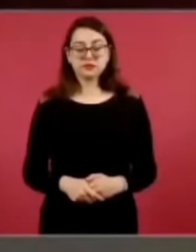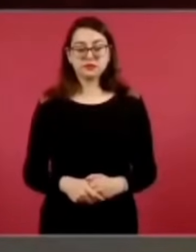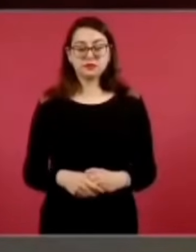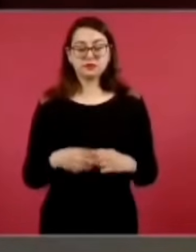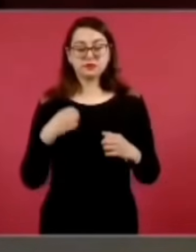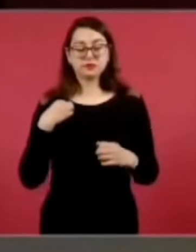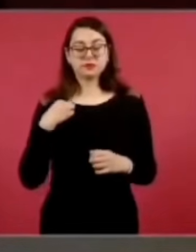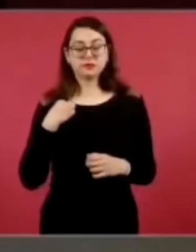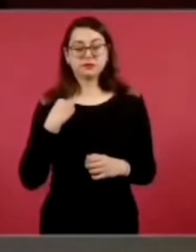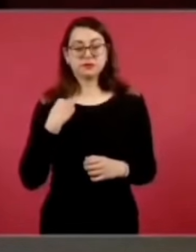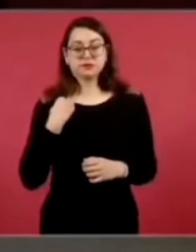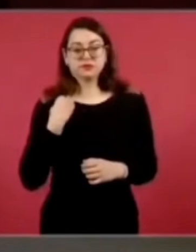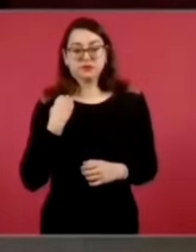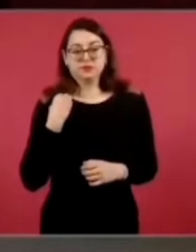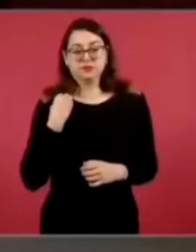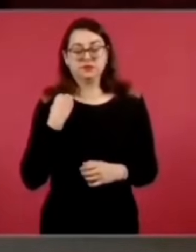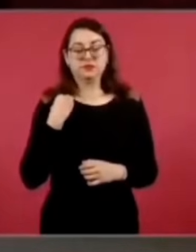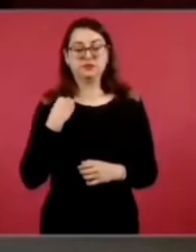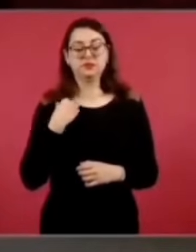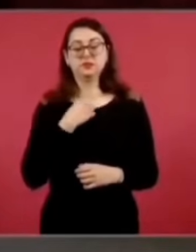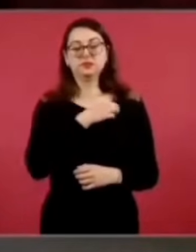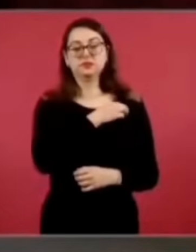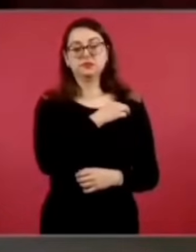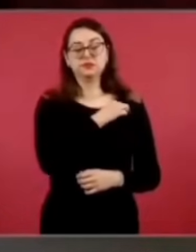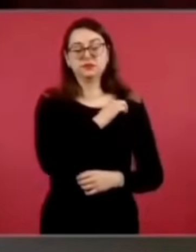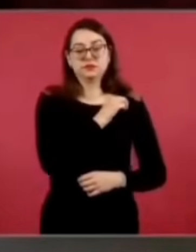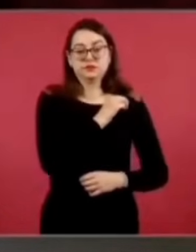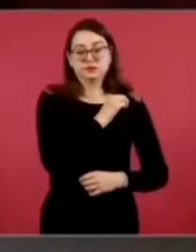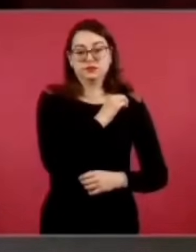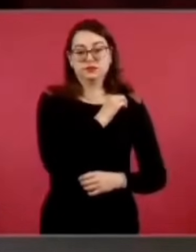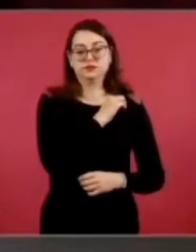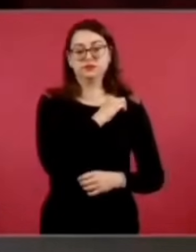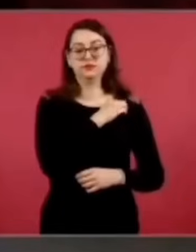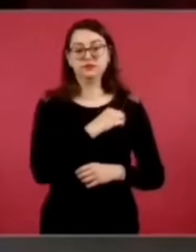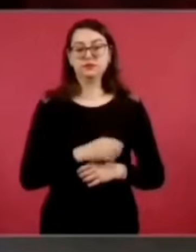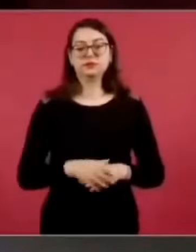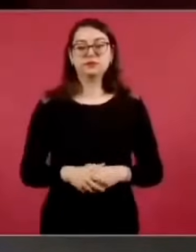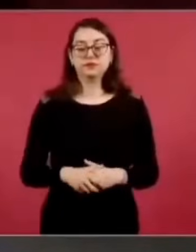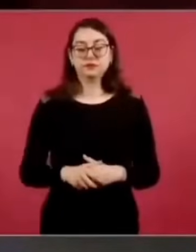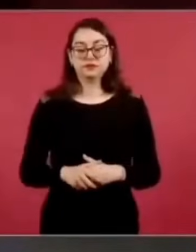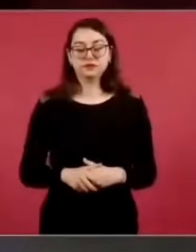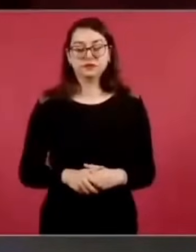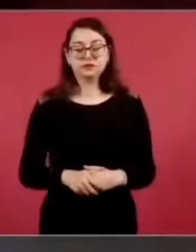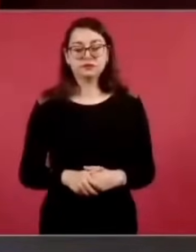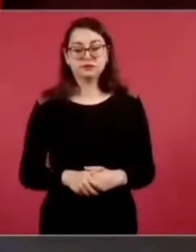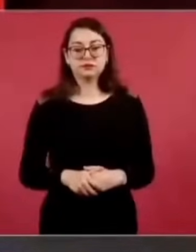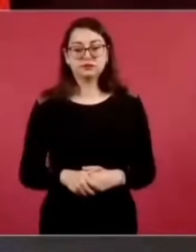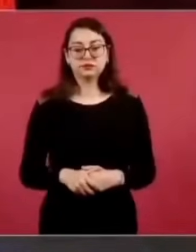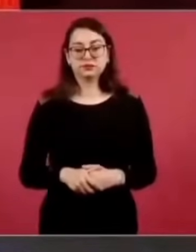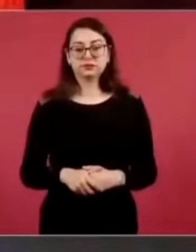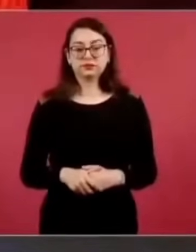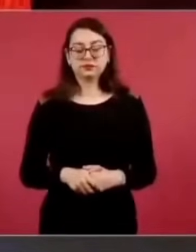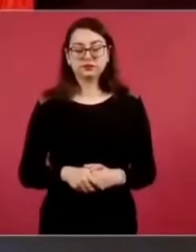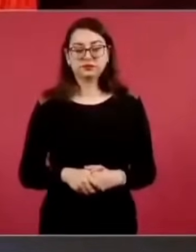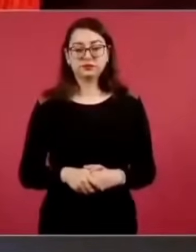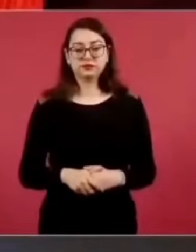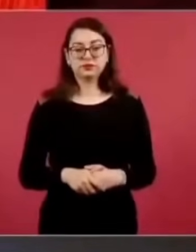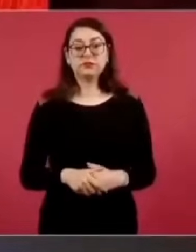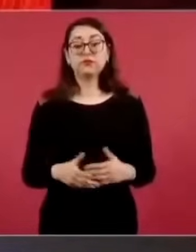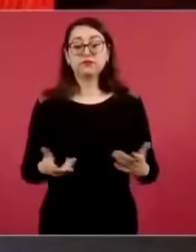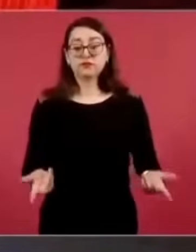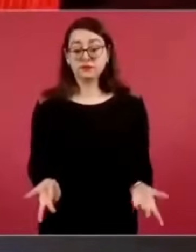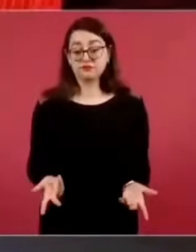Entonces, en esa circunstancia toman la decisión, pero no podía el